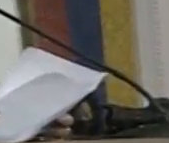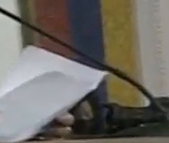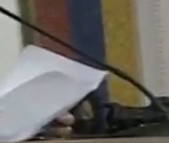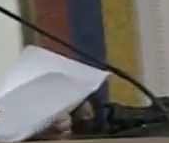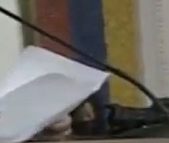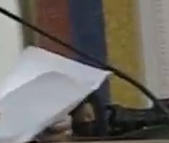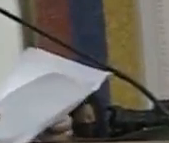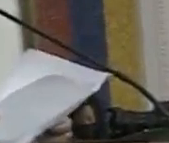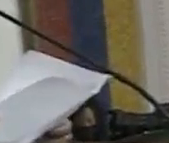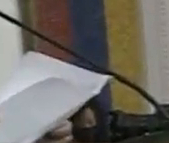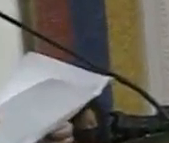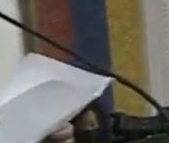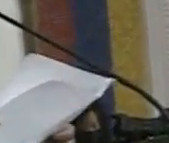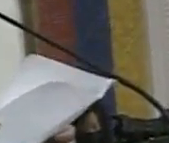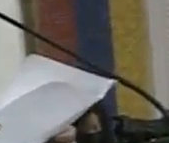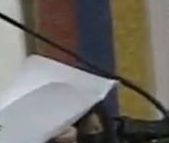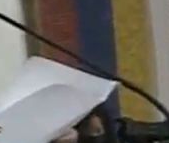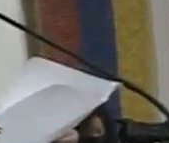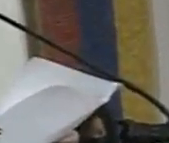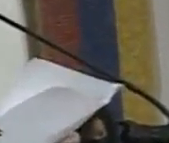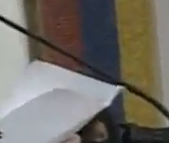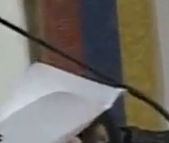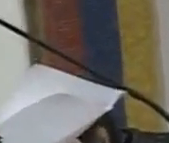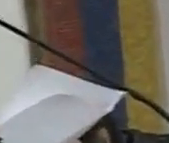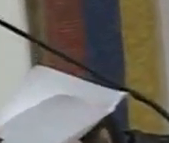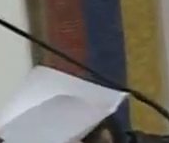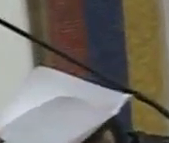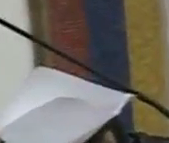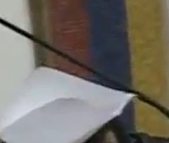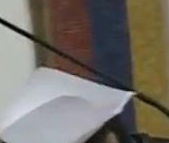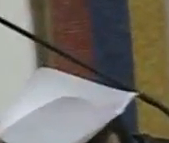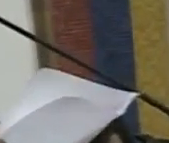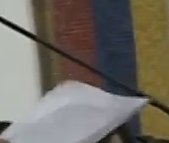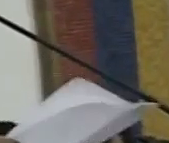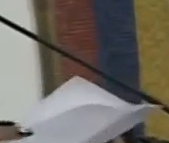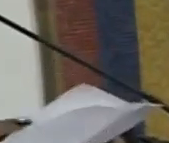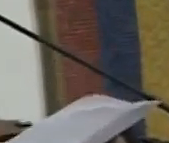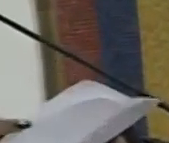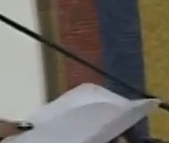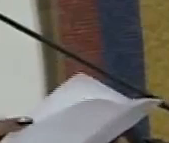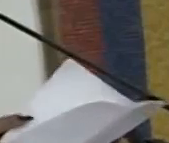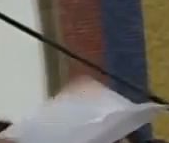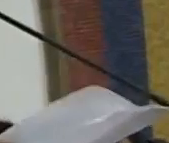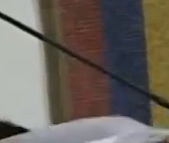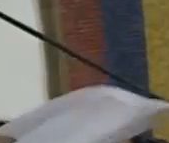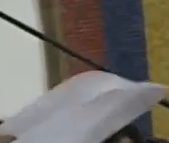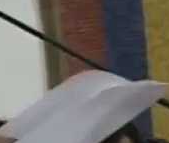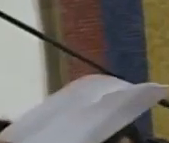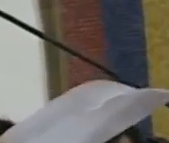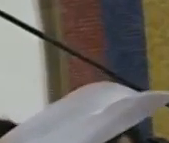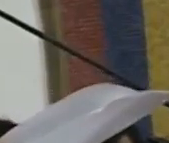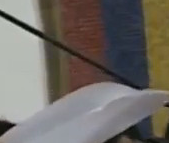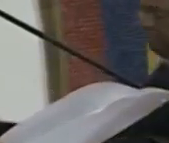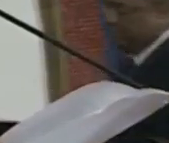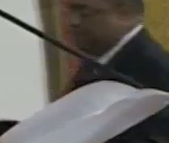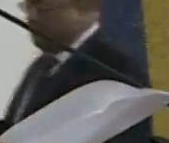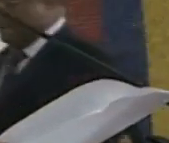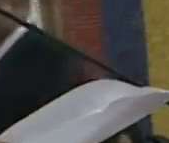República Bolivariana de Venezuela. Sesión extraordinaria de fecha jueves 25 de agosto de